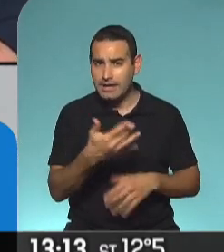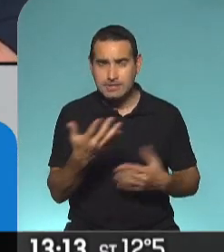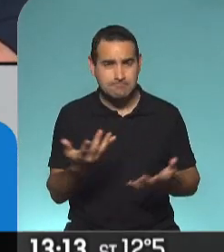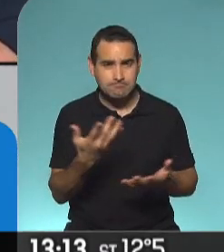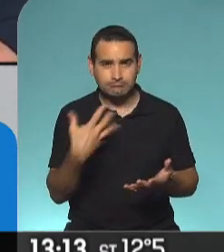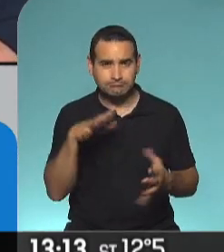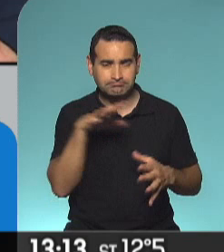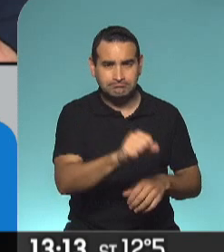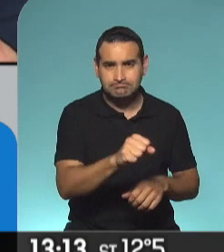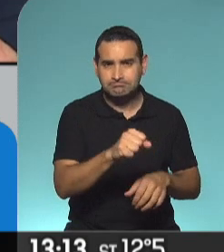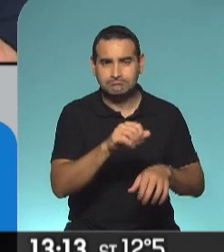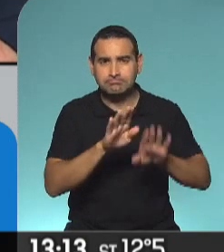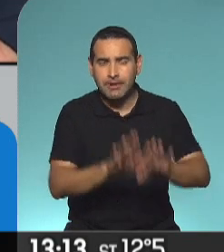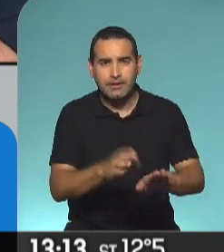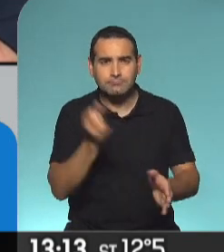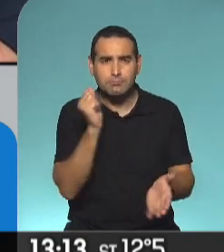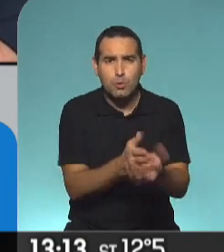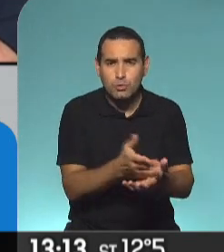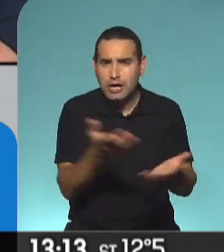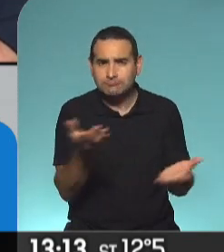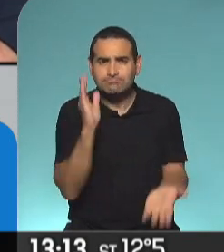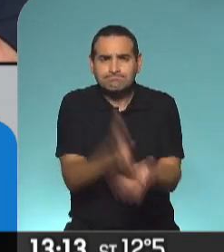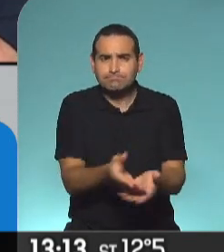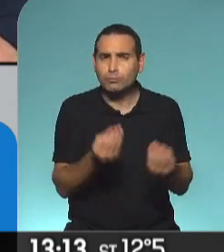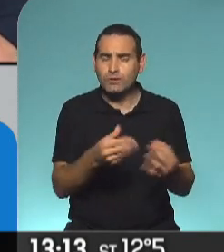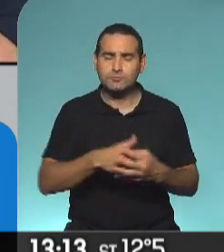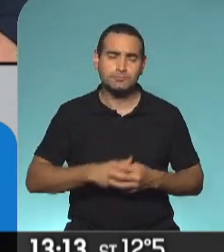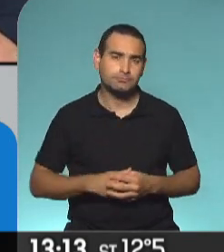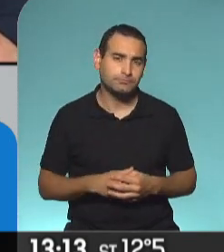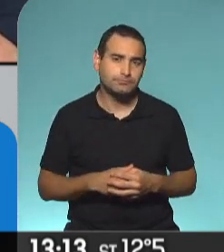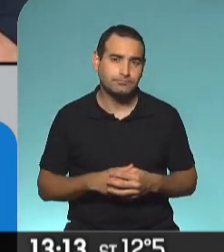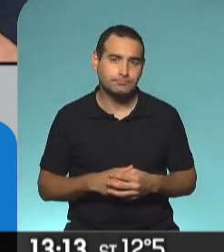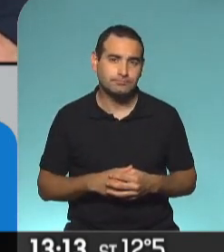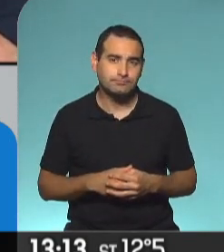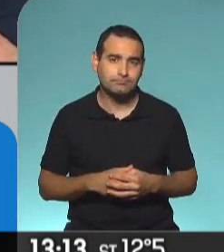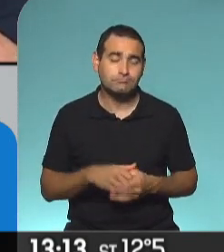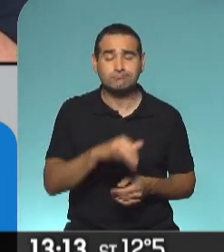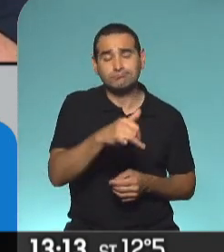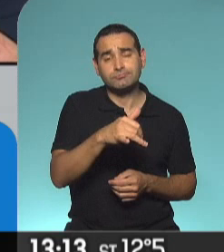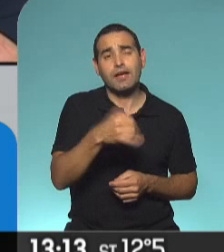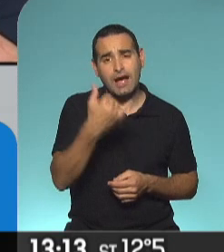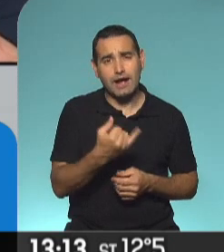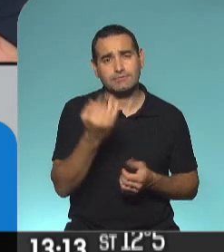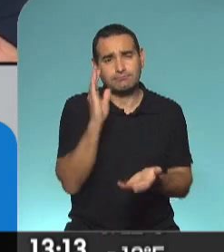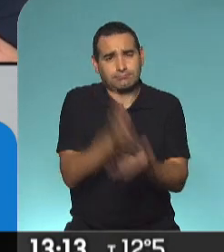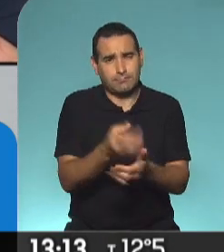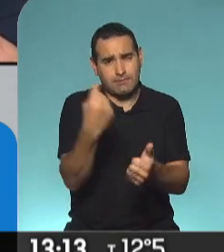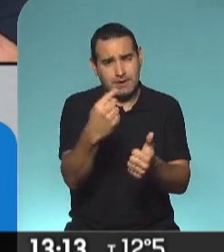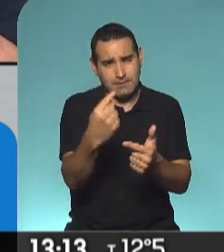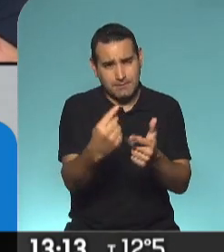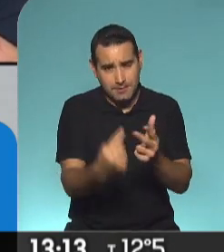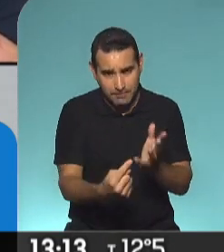detención demora multa cuál es la modalidad que se va a adoptar en realidad hay varias sanciones previstas